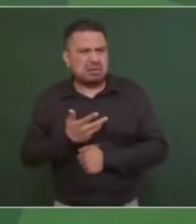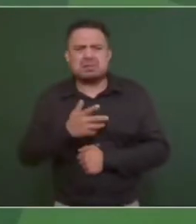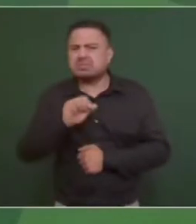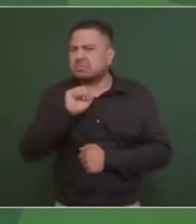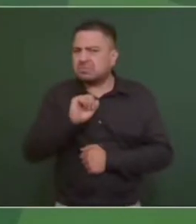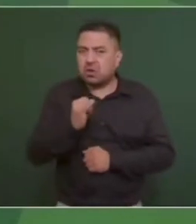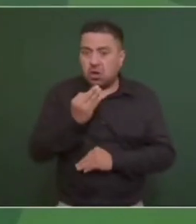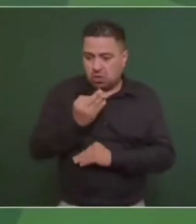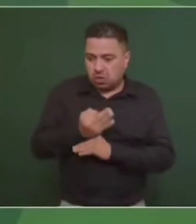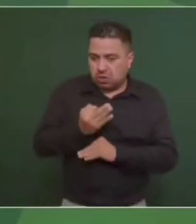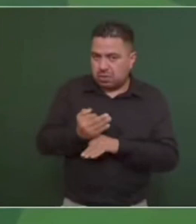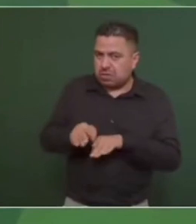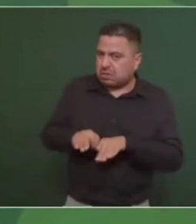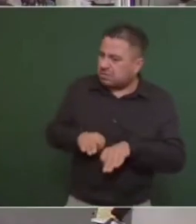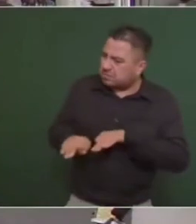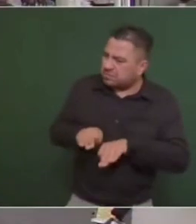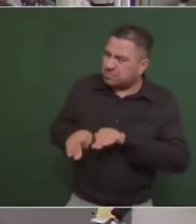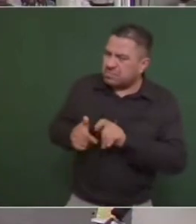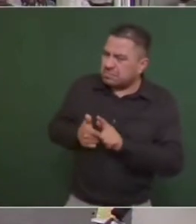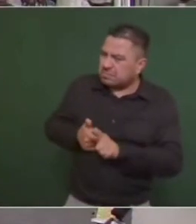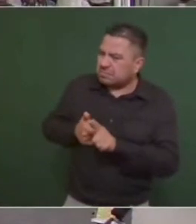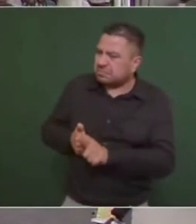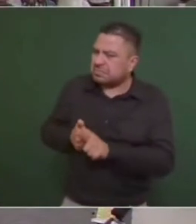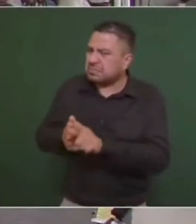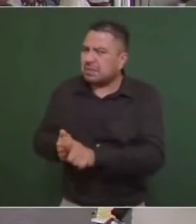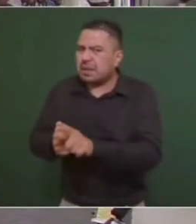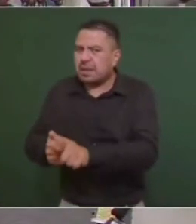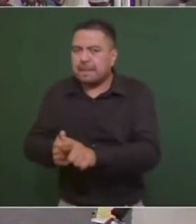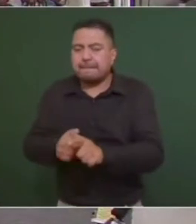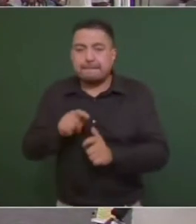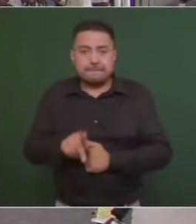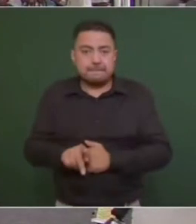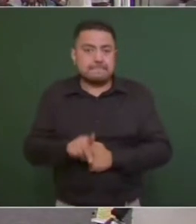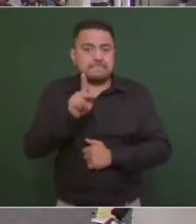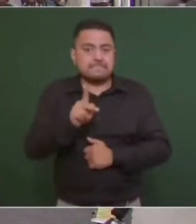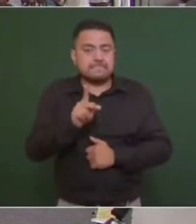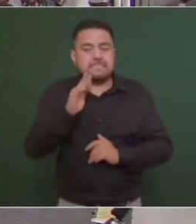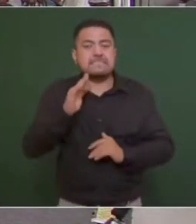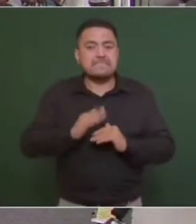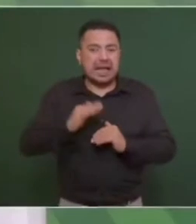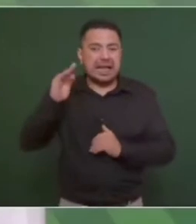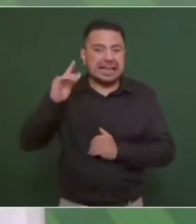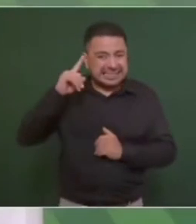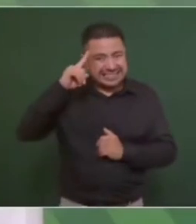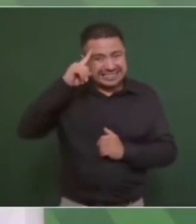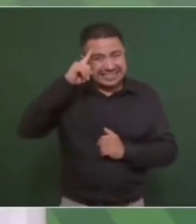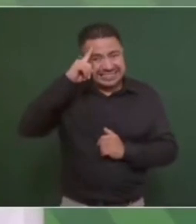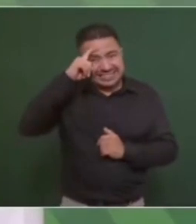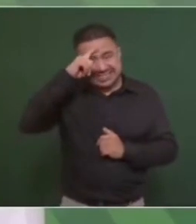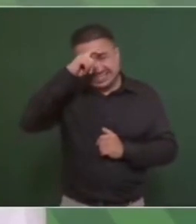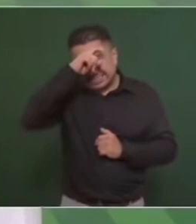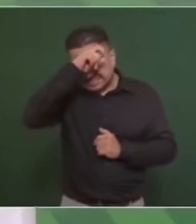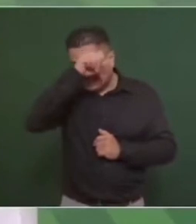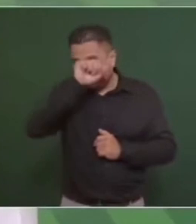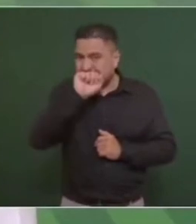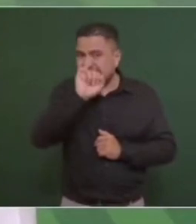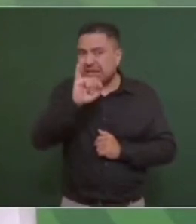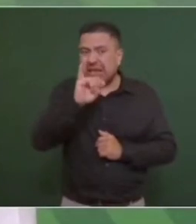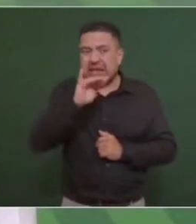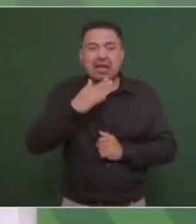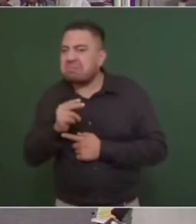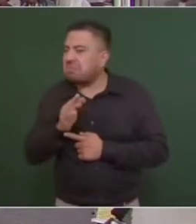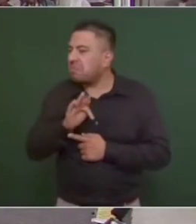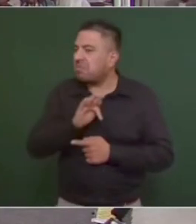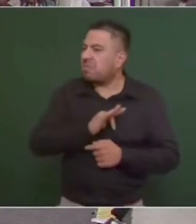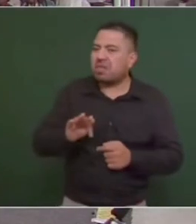estamos trabajando pero nos ha resultado más complicado de lo que imaginábamos